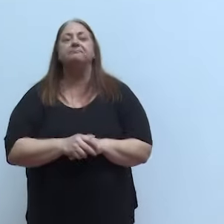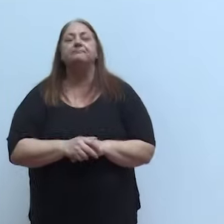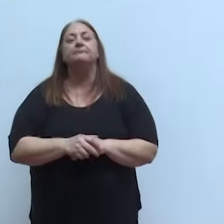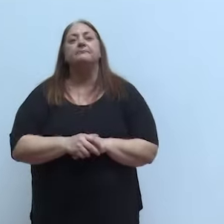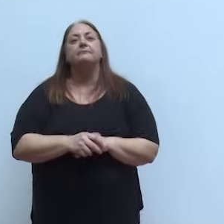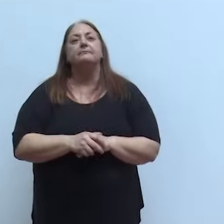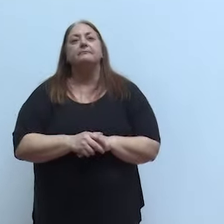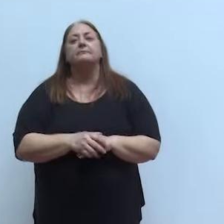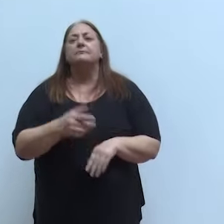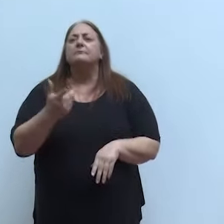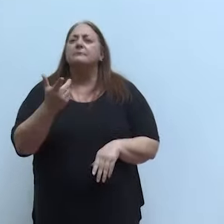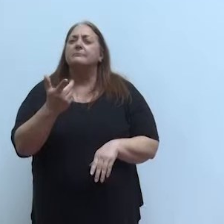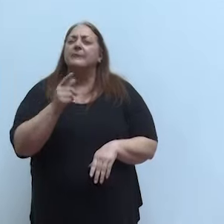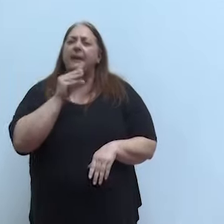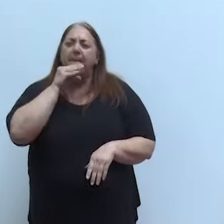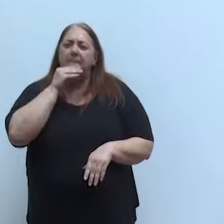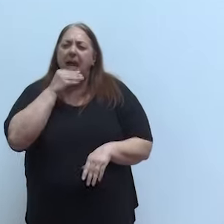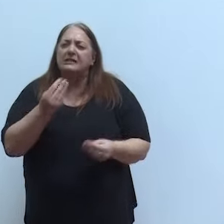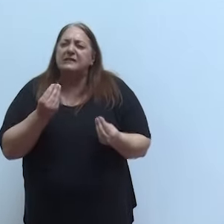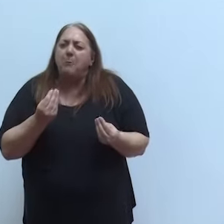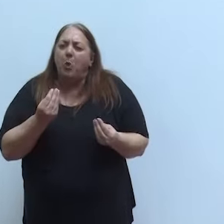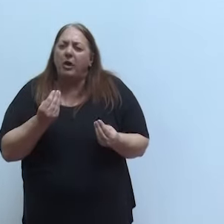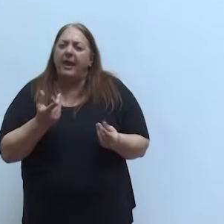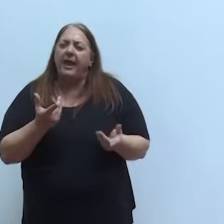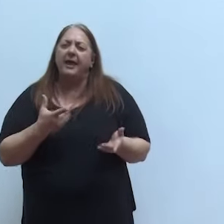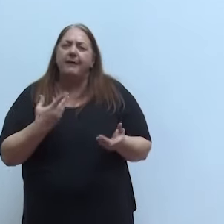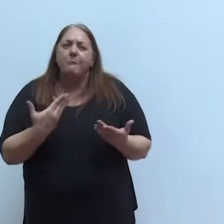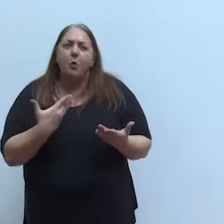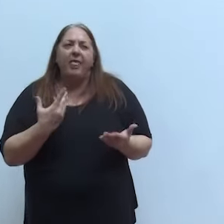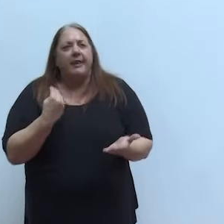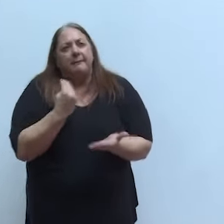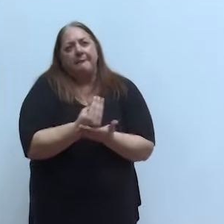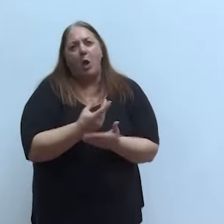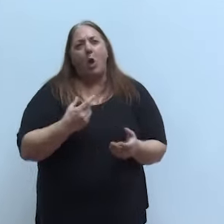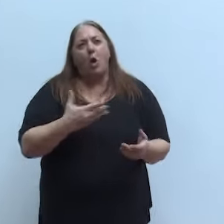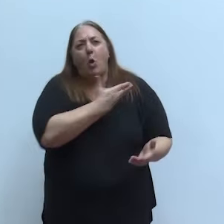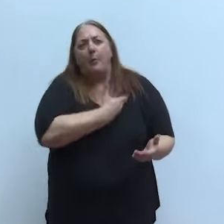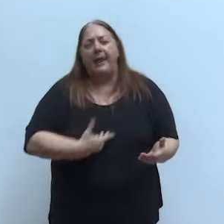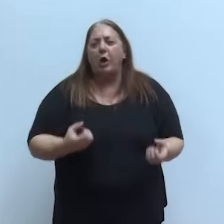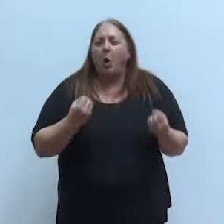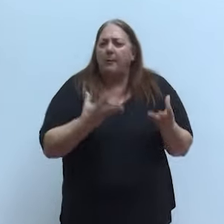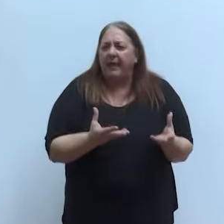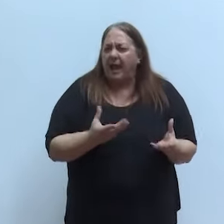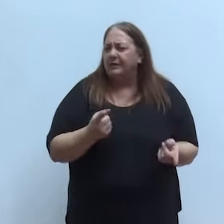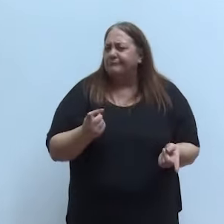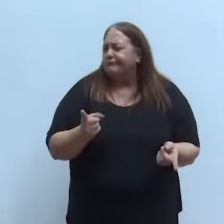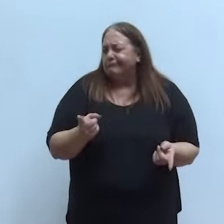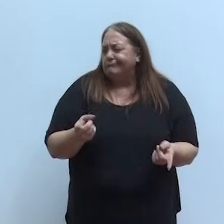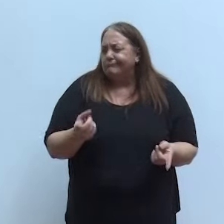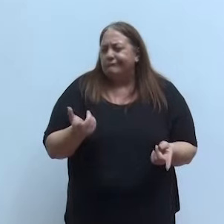masa si era más o menos lo mismo que Alberto con un poquito más de entusiasmo no eh